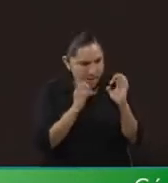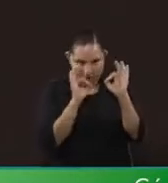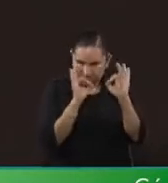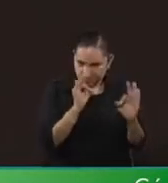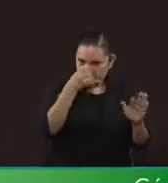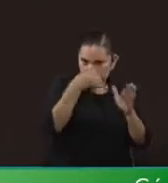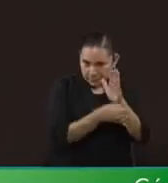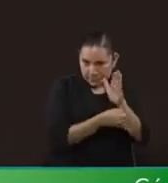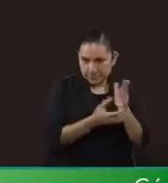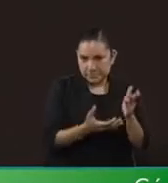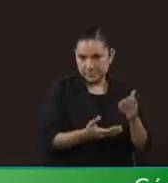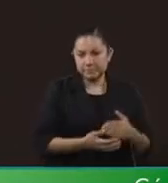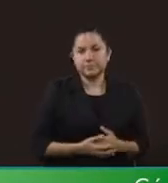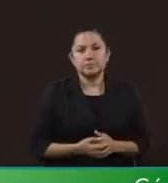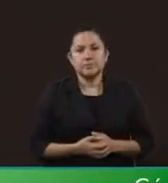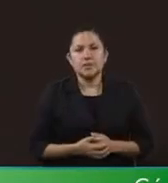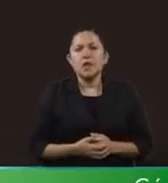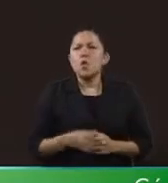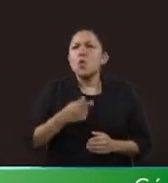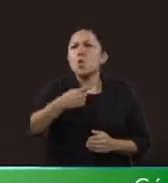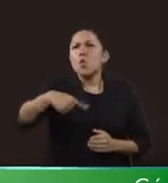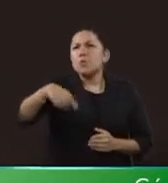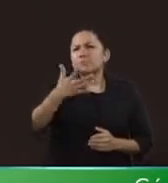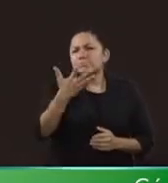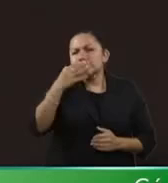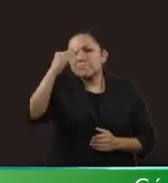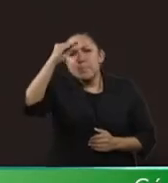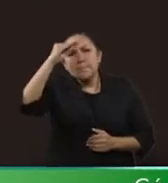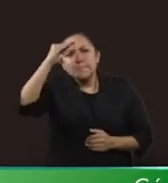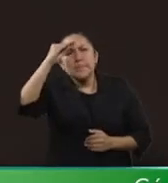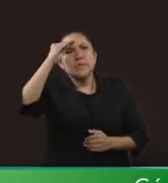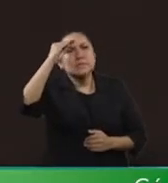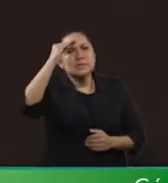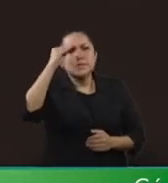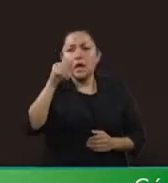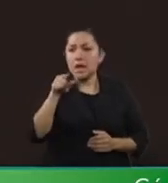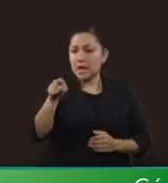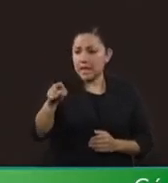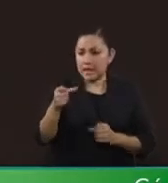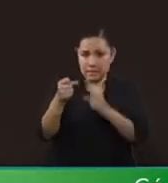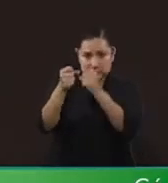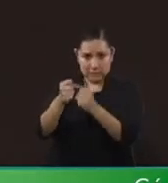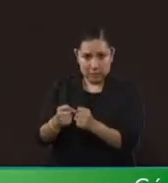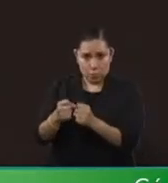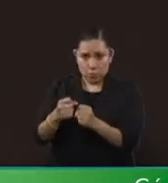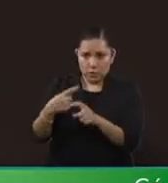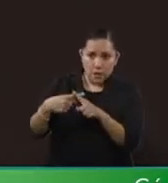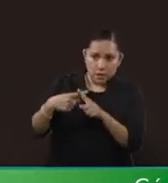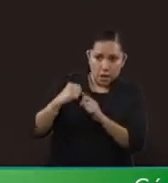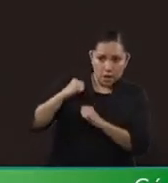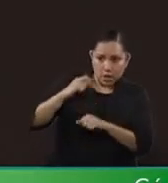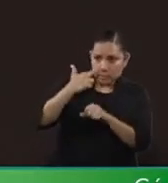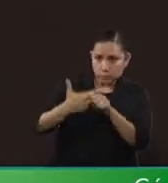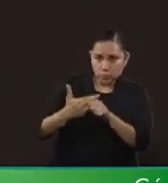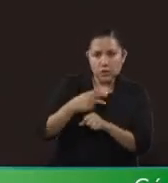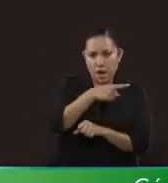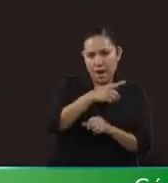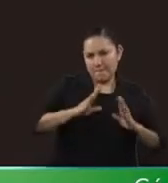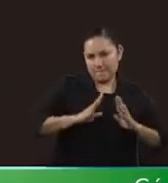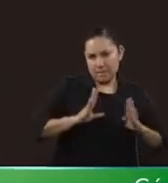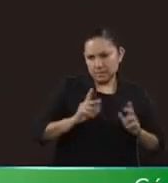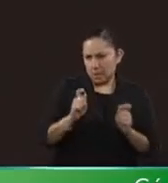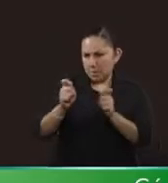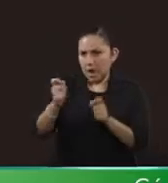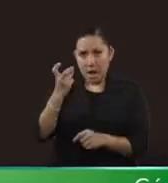Equivocadamente se piensa que militarizando la seguridad pública se logrará la paz que todos